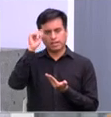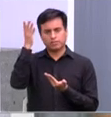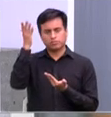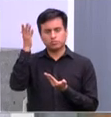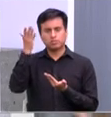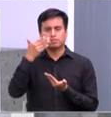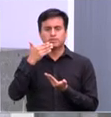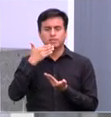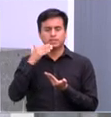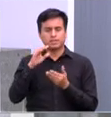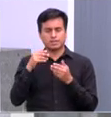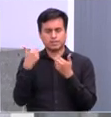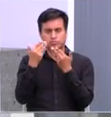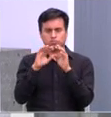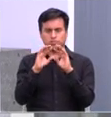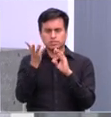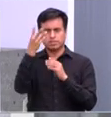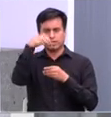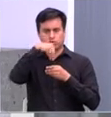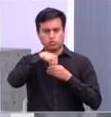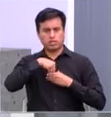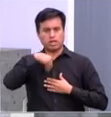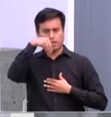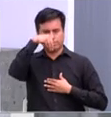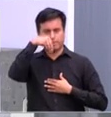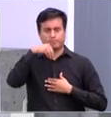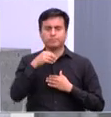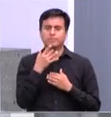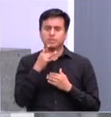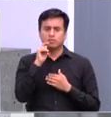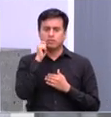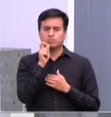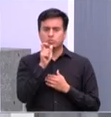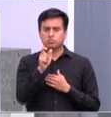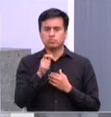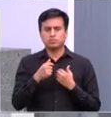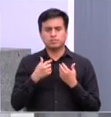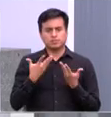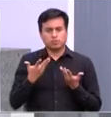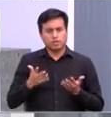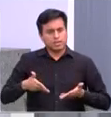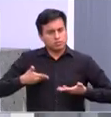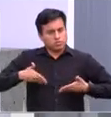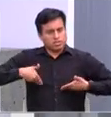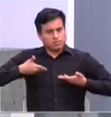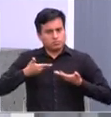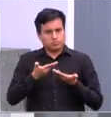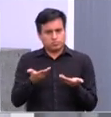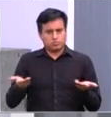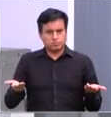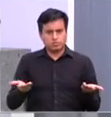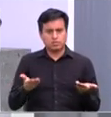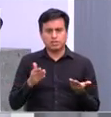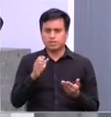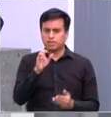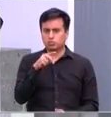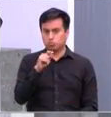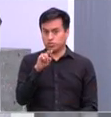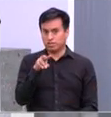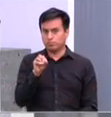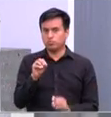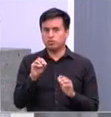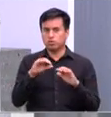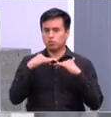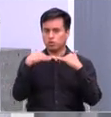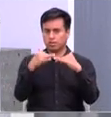de la redención dentro del alma. Y por eso les deseo entusiasmo, entusiasmo en este